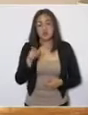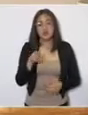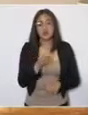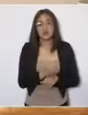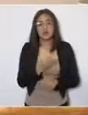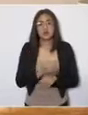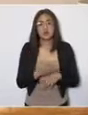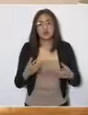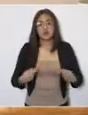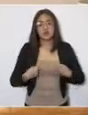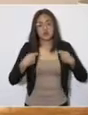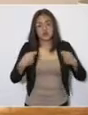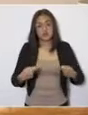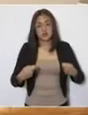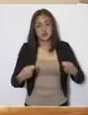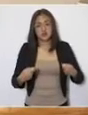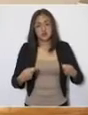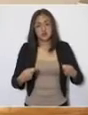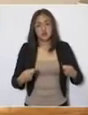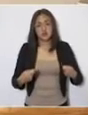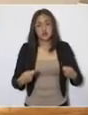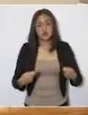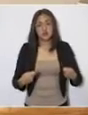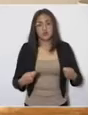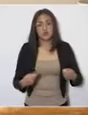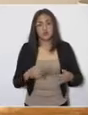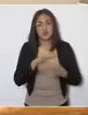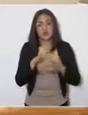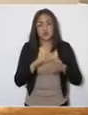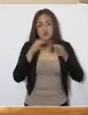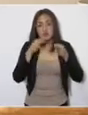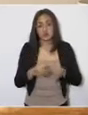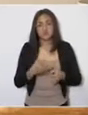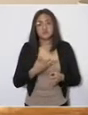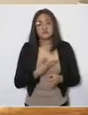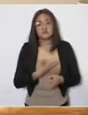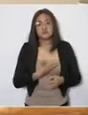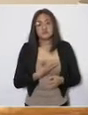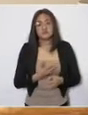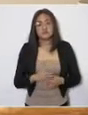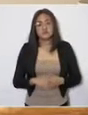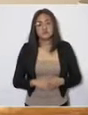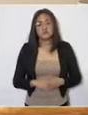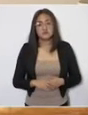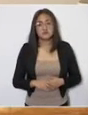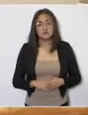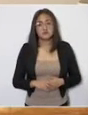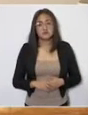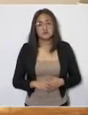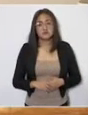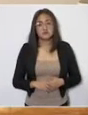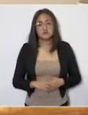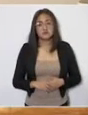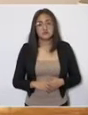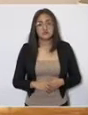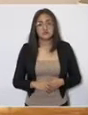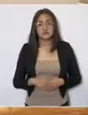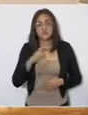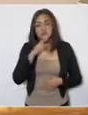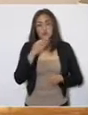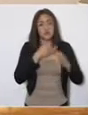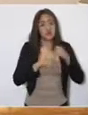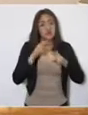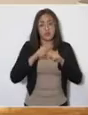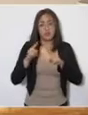que le entreguen un dictamen estructural y reportes de todo tipo